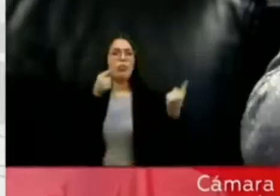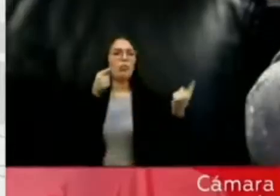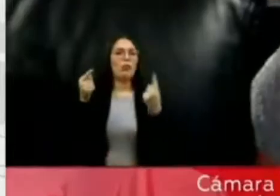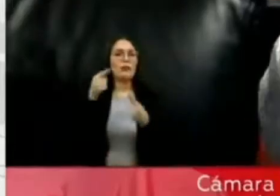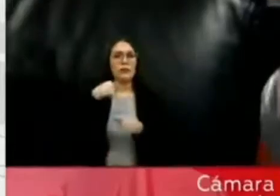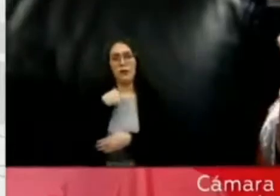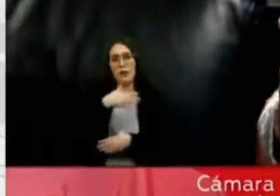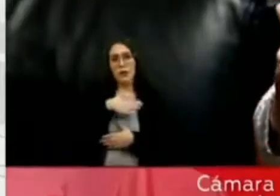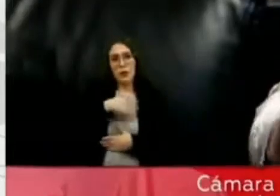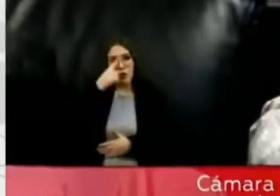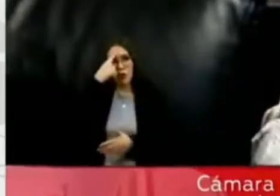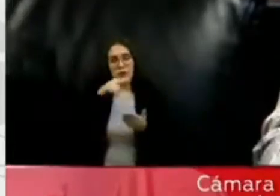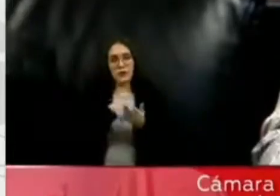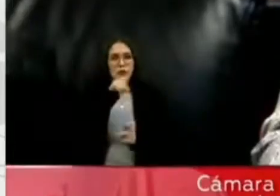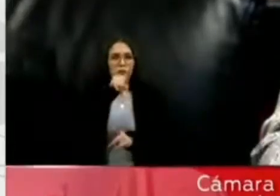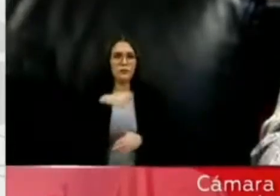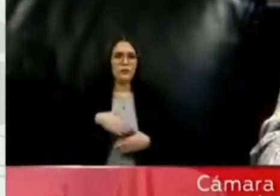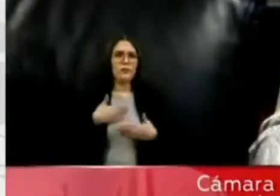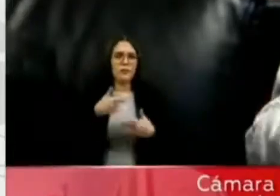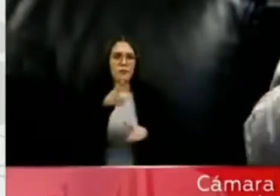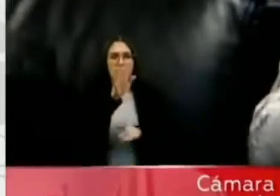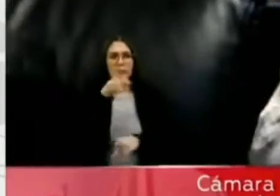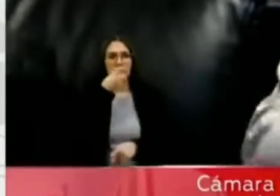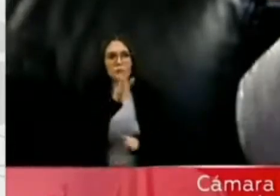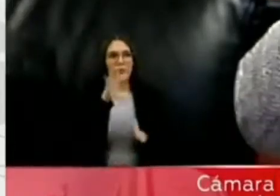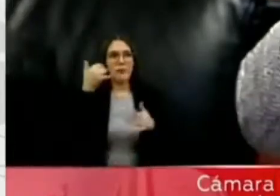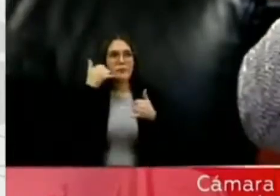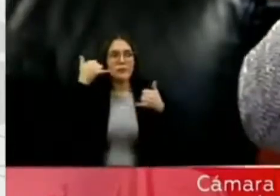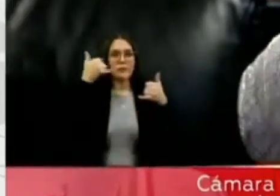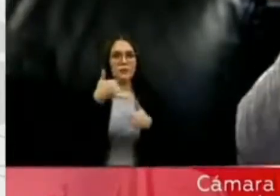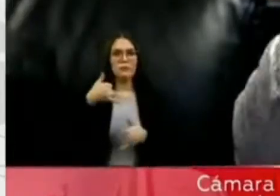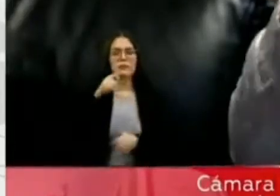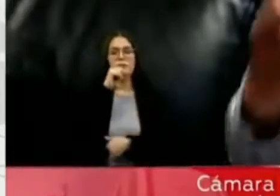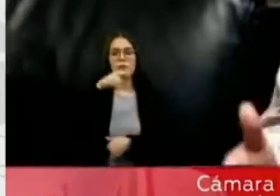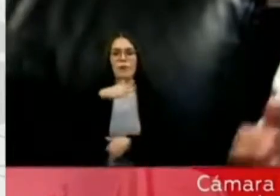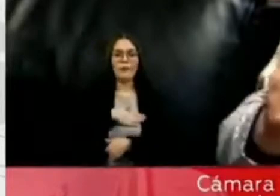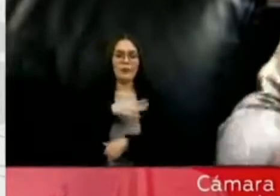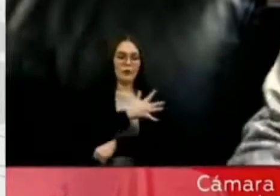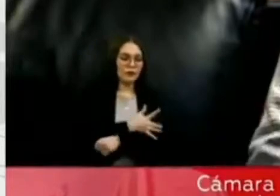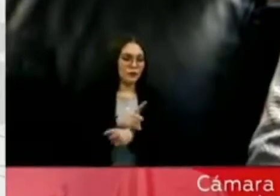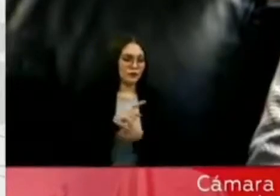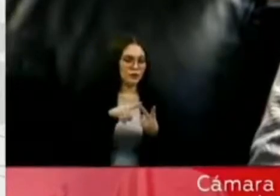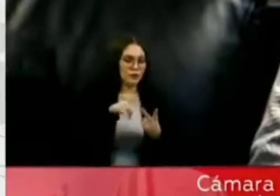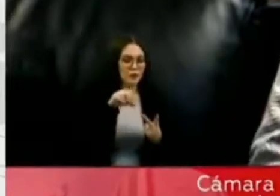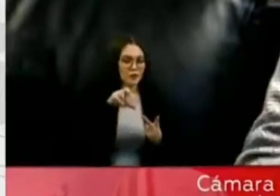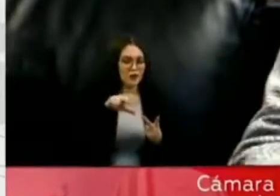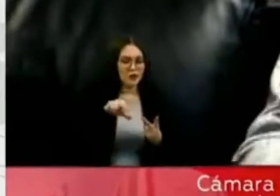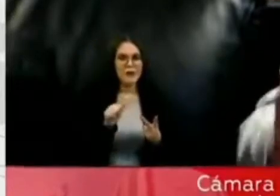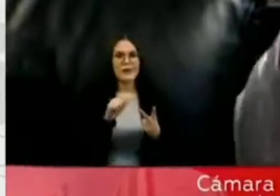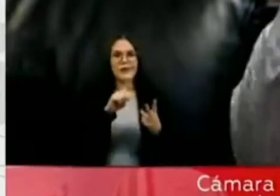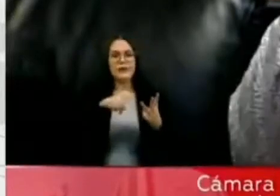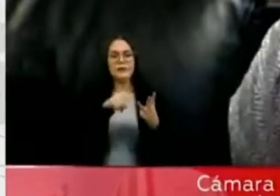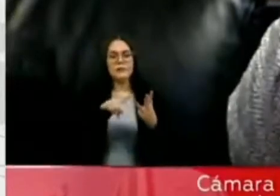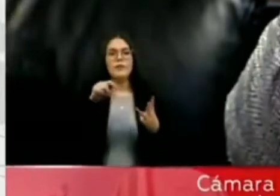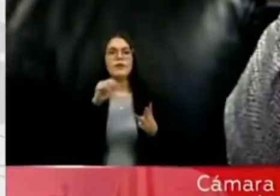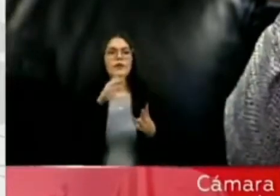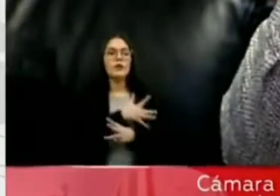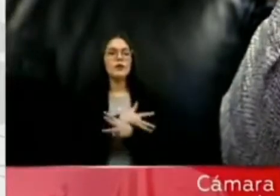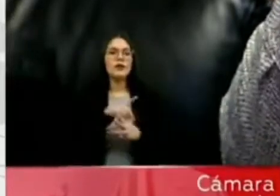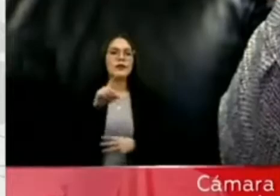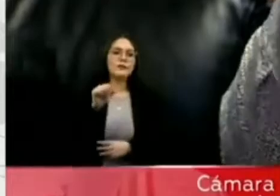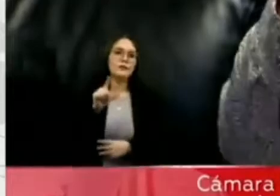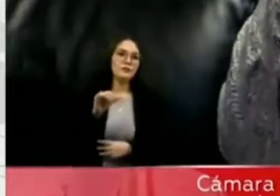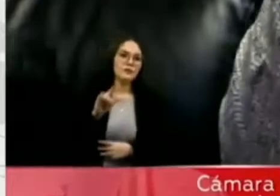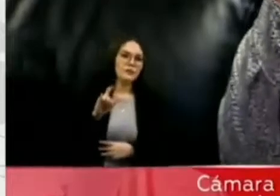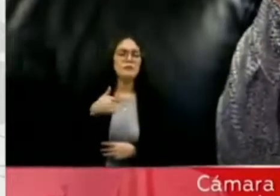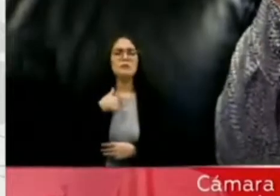menos yo le creo a usted que habló ya con el senador, le creo a mi coordinador, le creo a la gobernadora Laida y yo